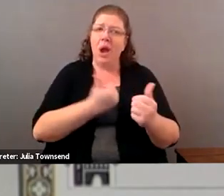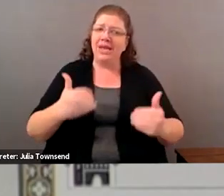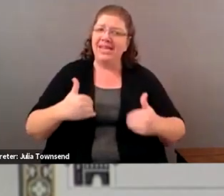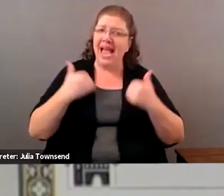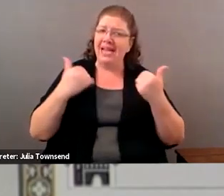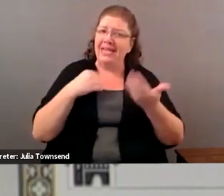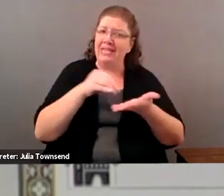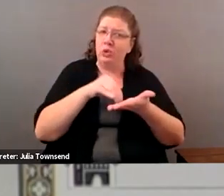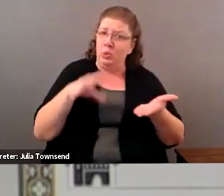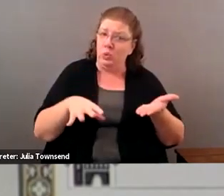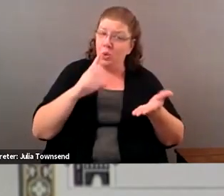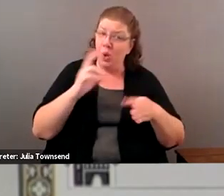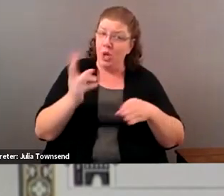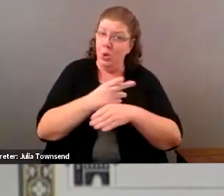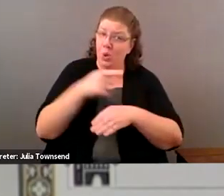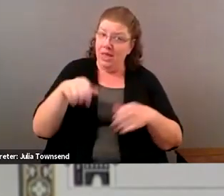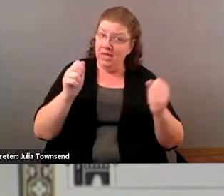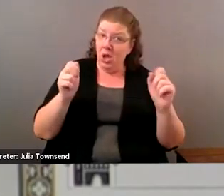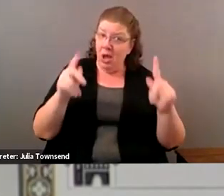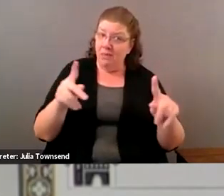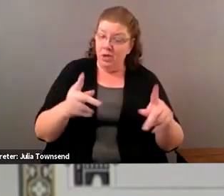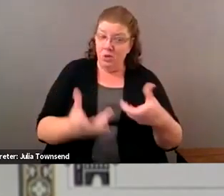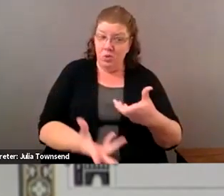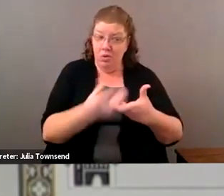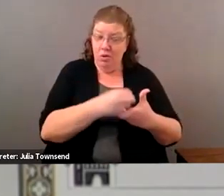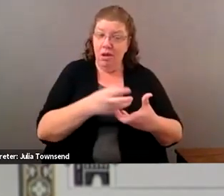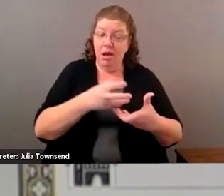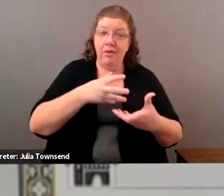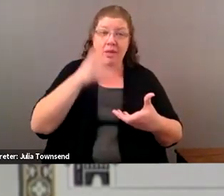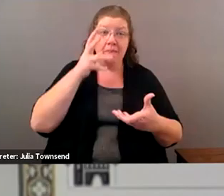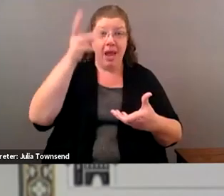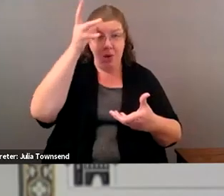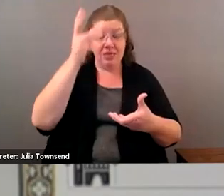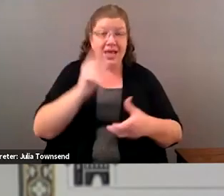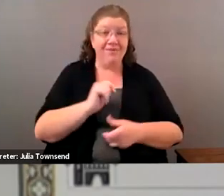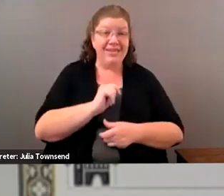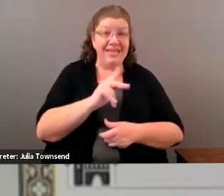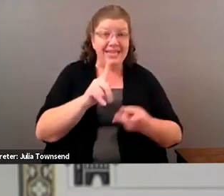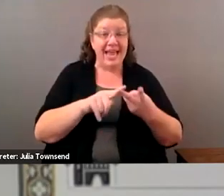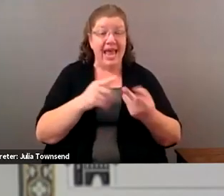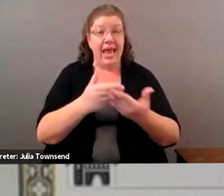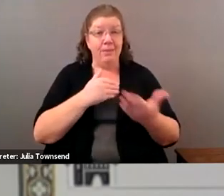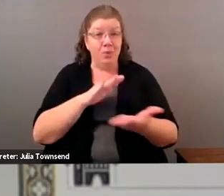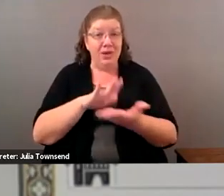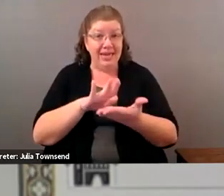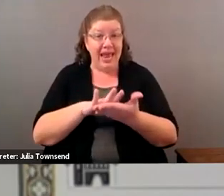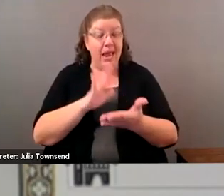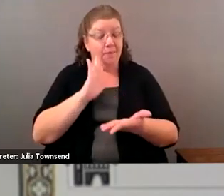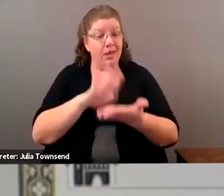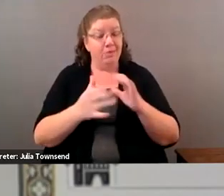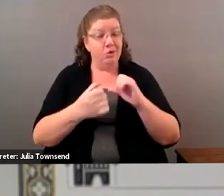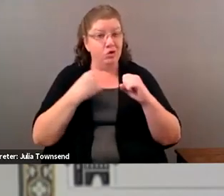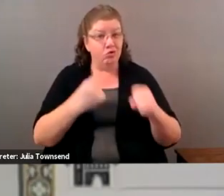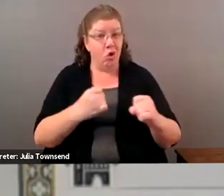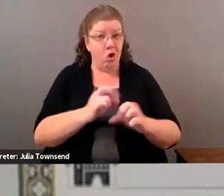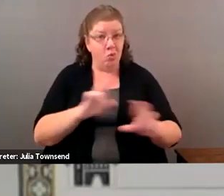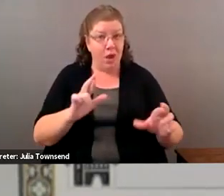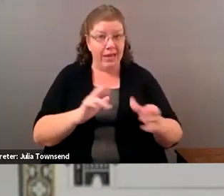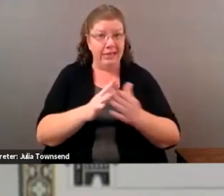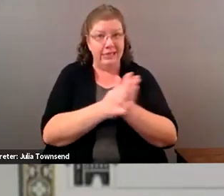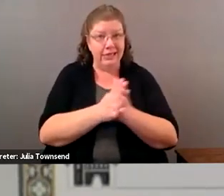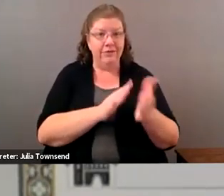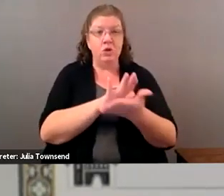y estamos usando la oportunidad para que los padres de kate y que participen para que estén listos para aprender y si